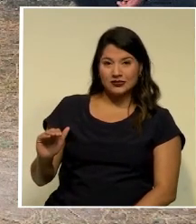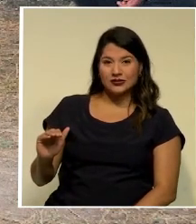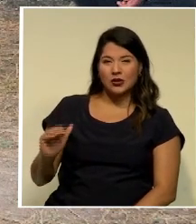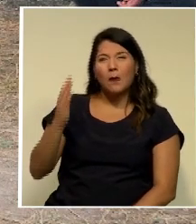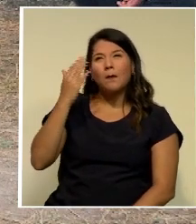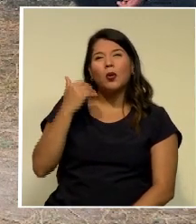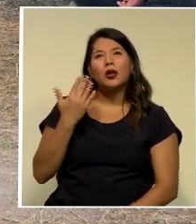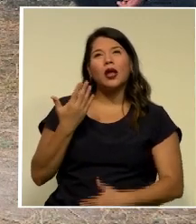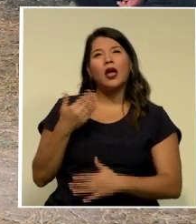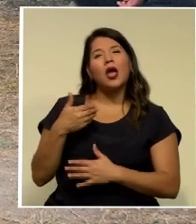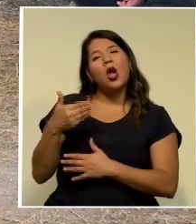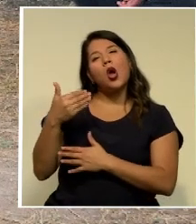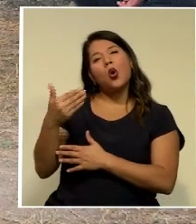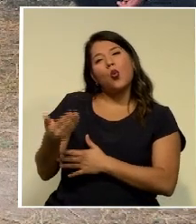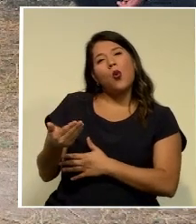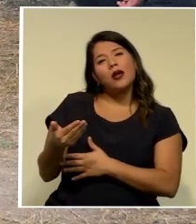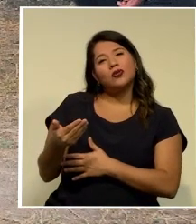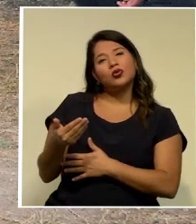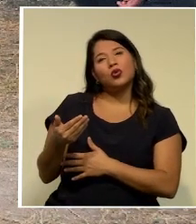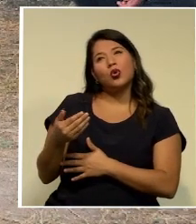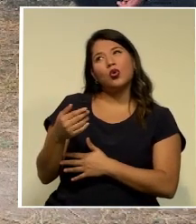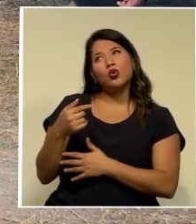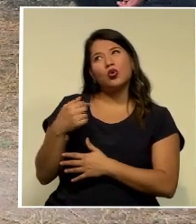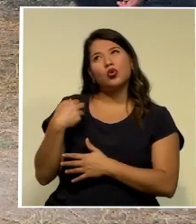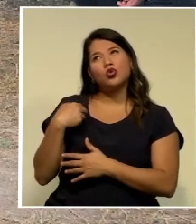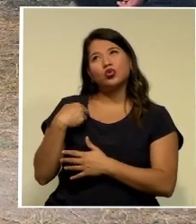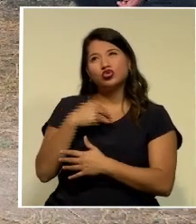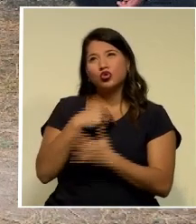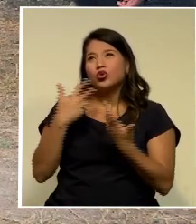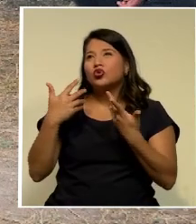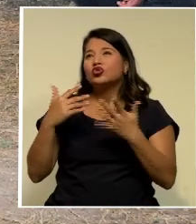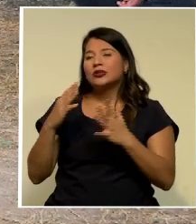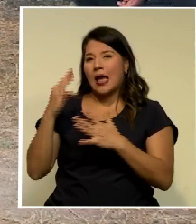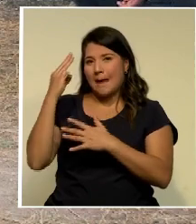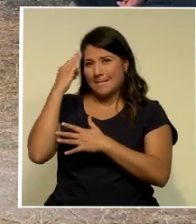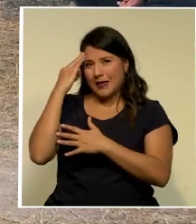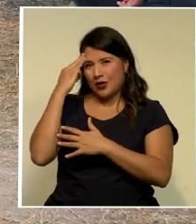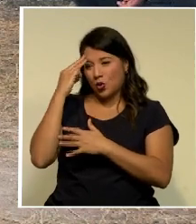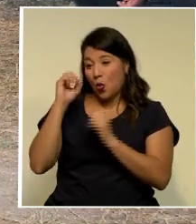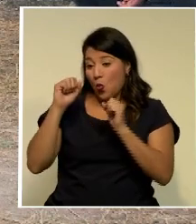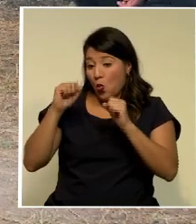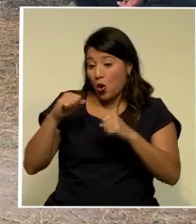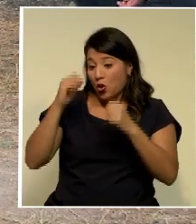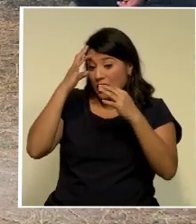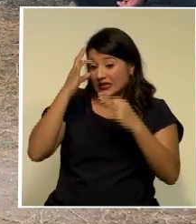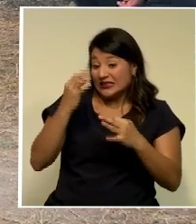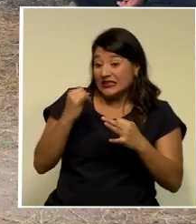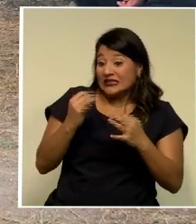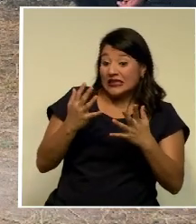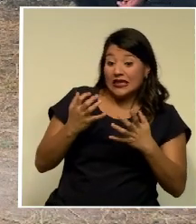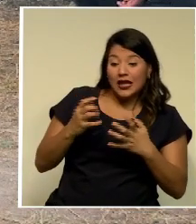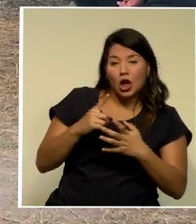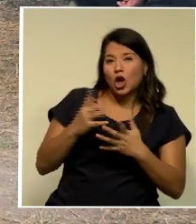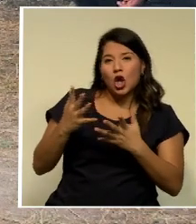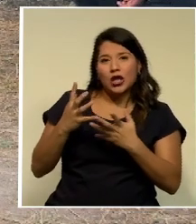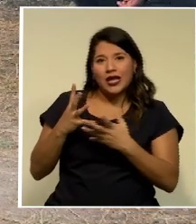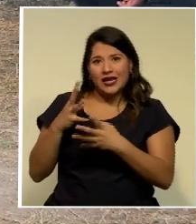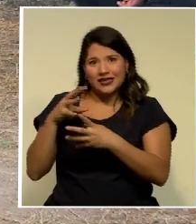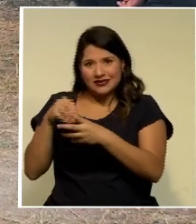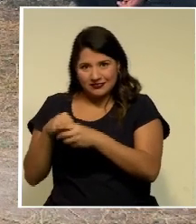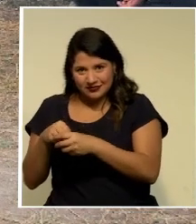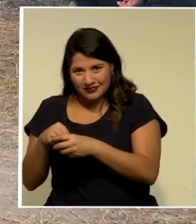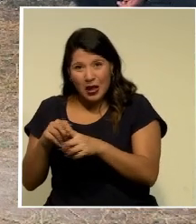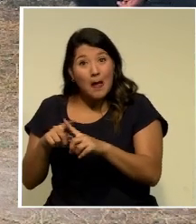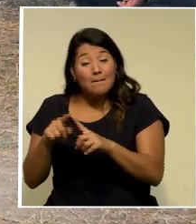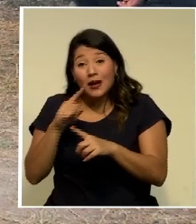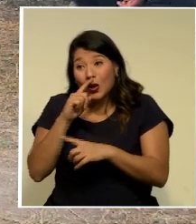de repente cuando tú estás en una etapa madura puedes decidir o discernir si quieres o no ser parte de algo, ¿verdad? Pero los niños no tienen